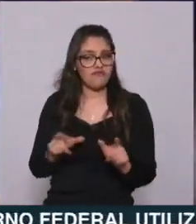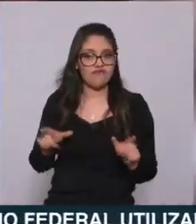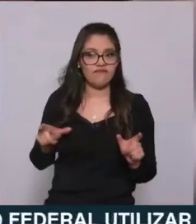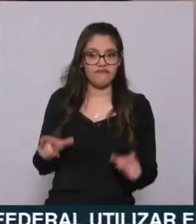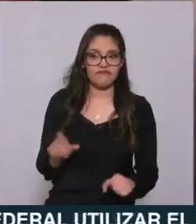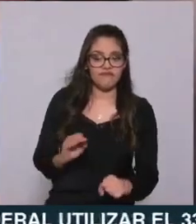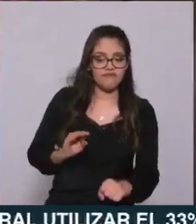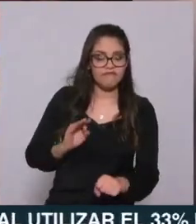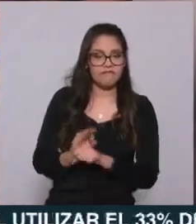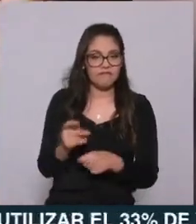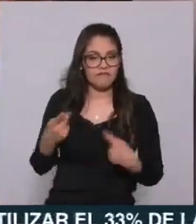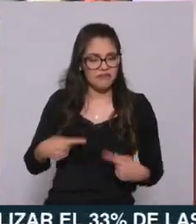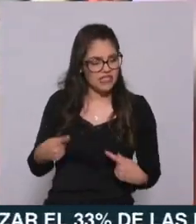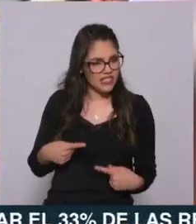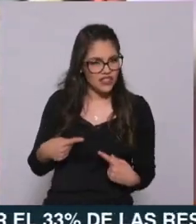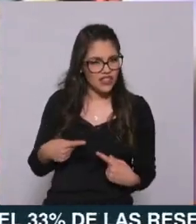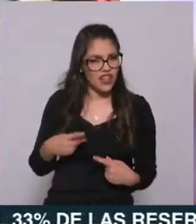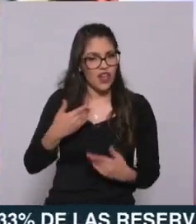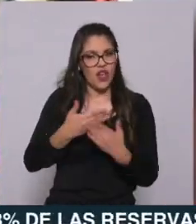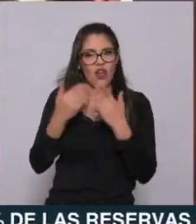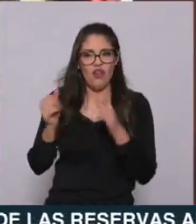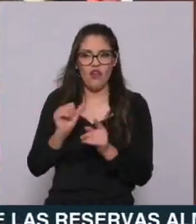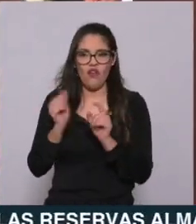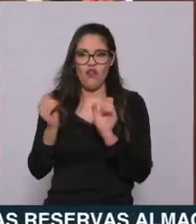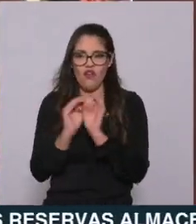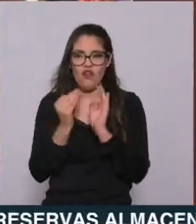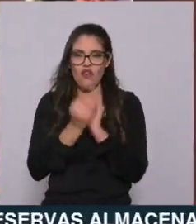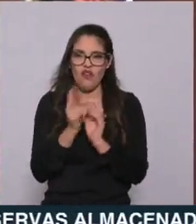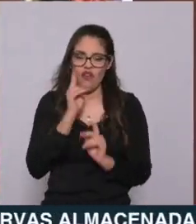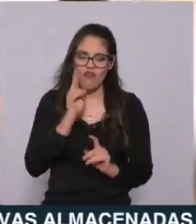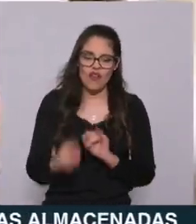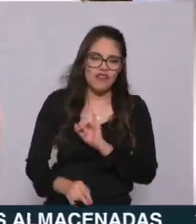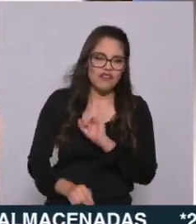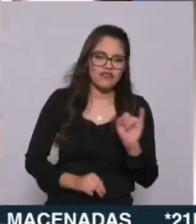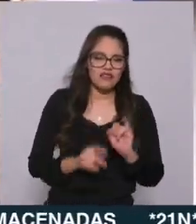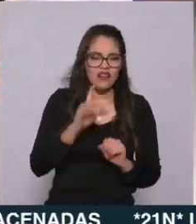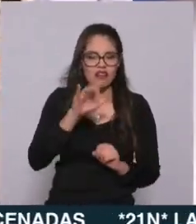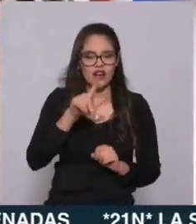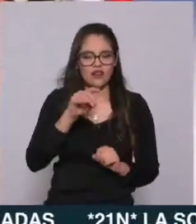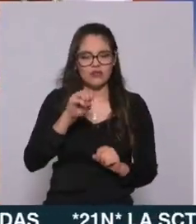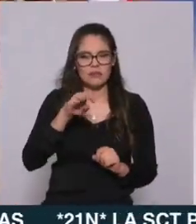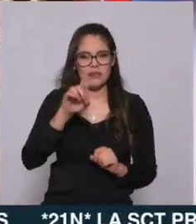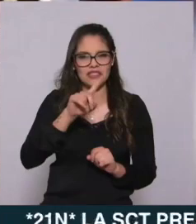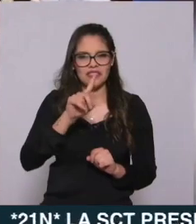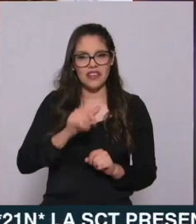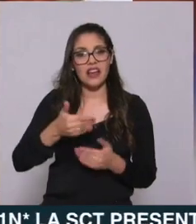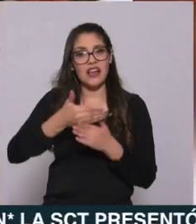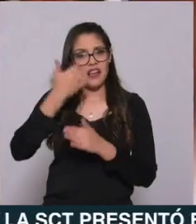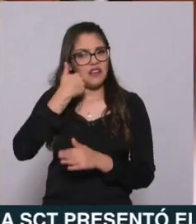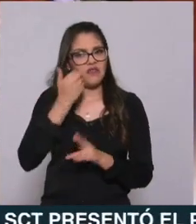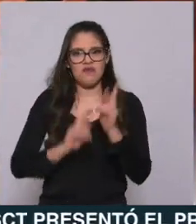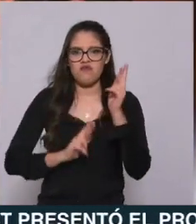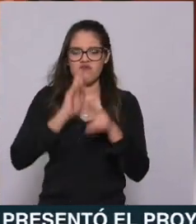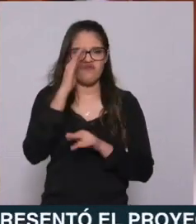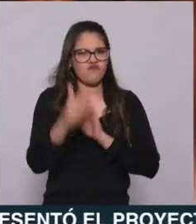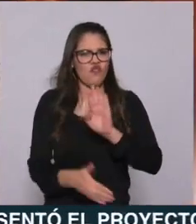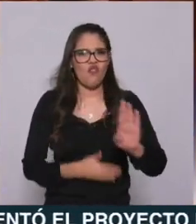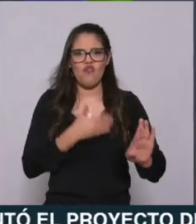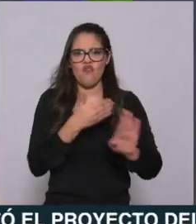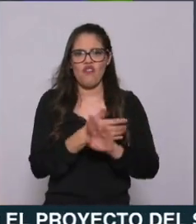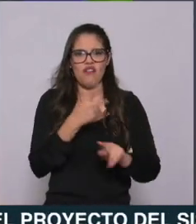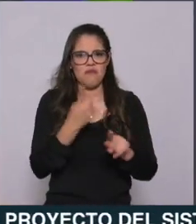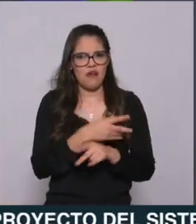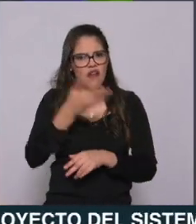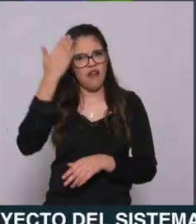población, y por otra parte vemos a un moderado de centro izquierda, que es Carlos Mesa, que también se había manifestado en contra de los resultados